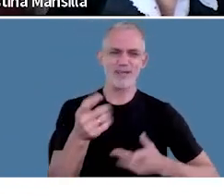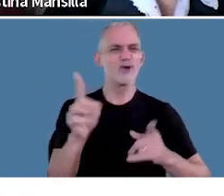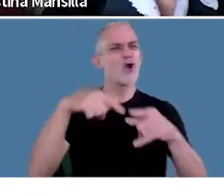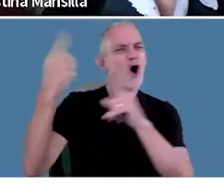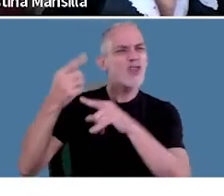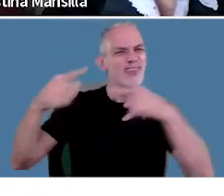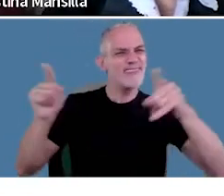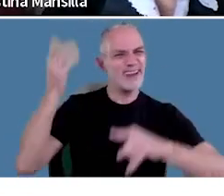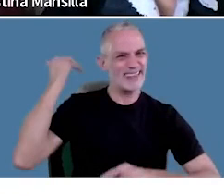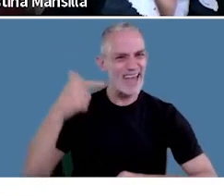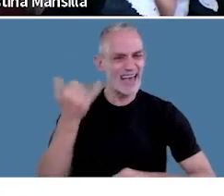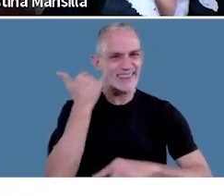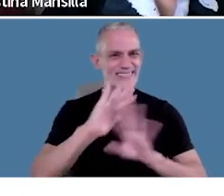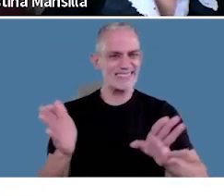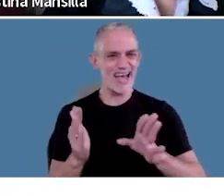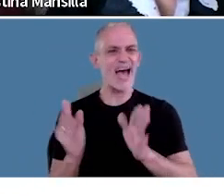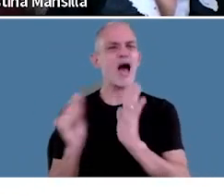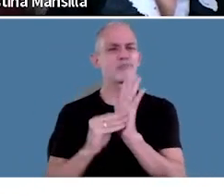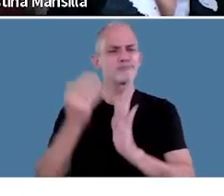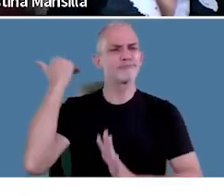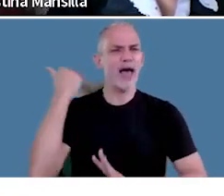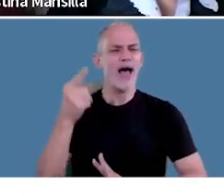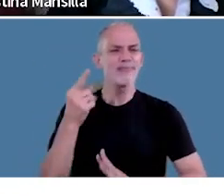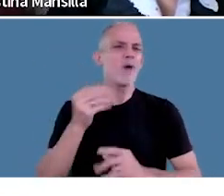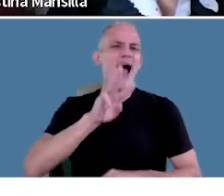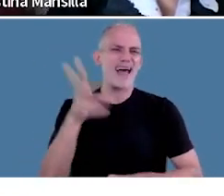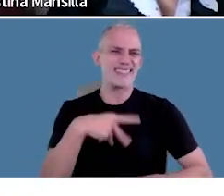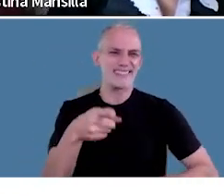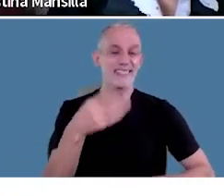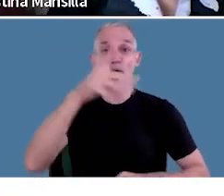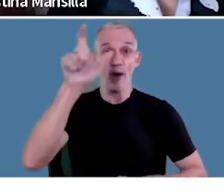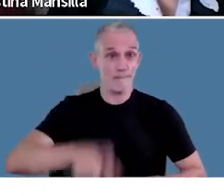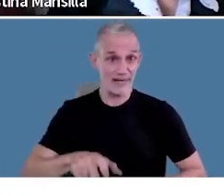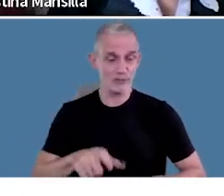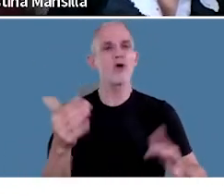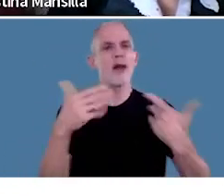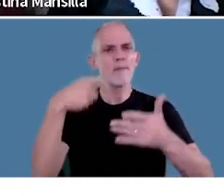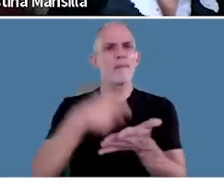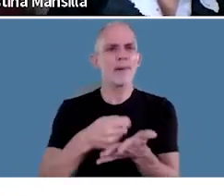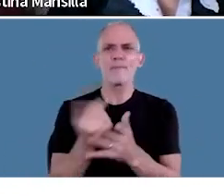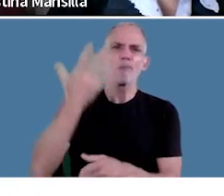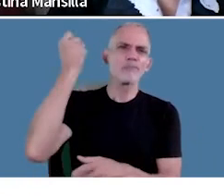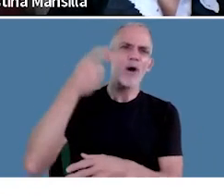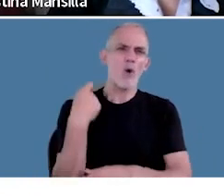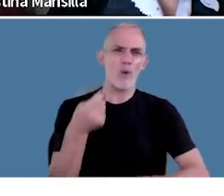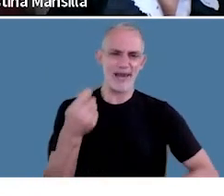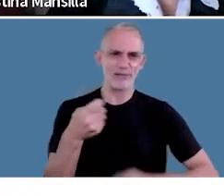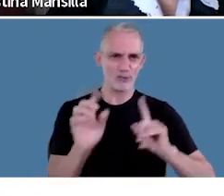previsionales que se habían instaurado a través de ANSES para que una persona pudiera obtener el beneficio